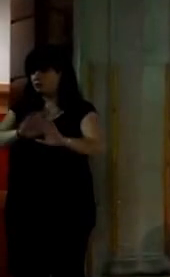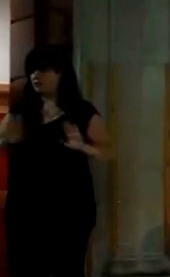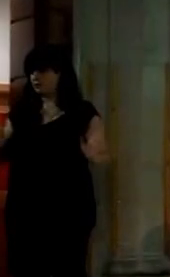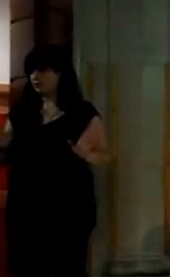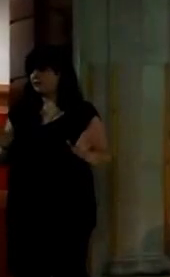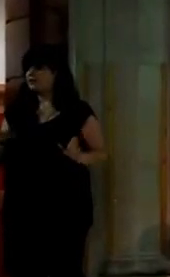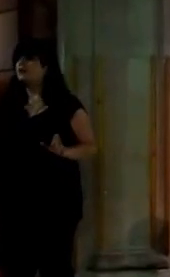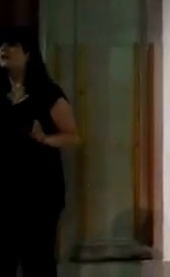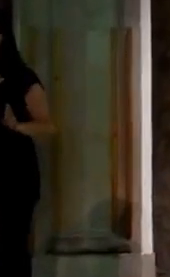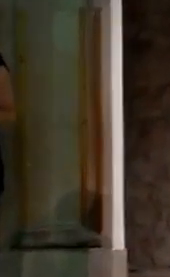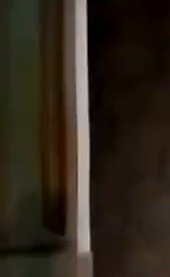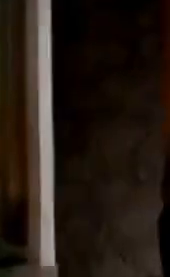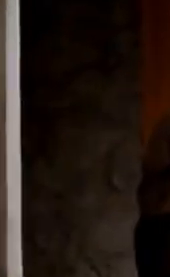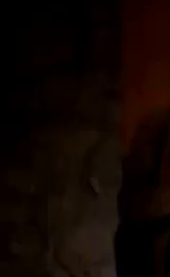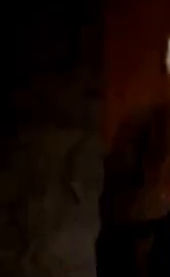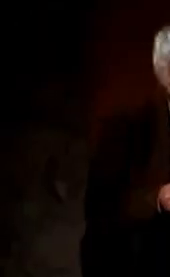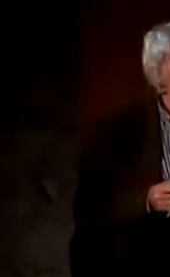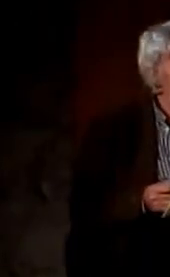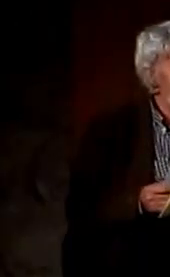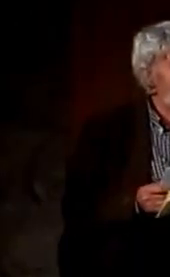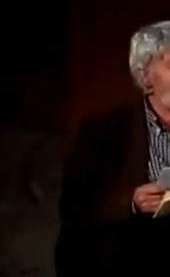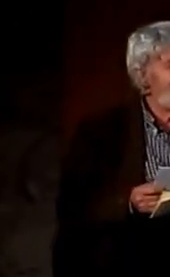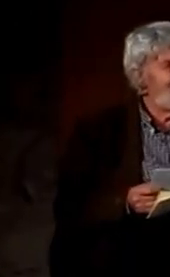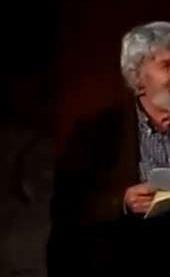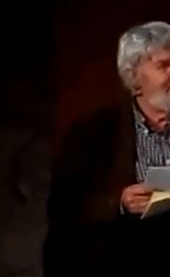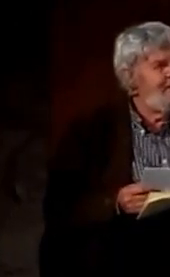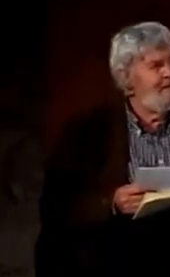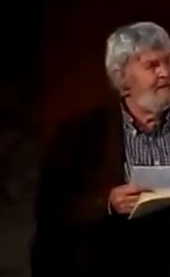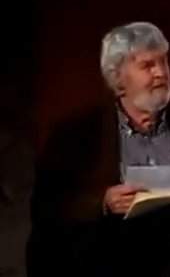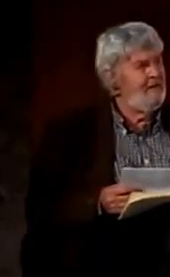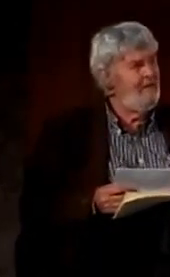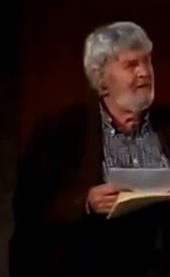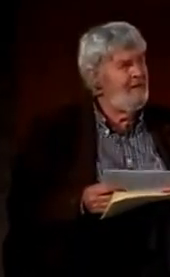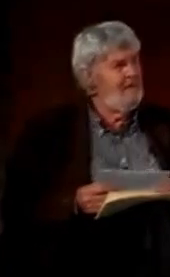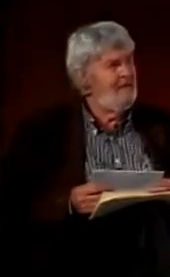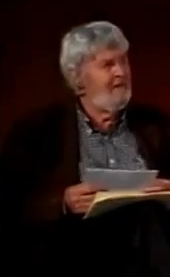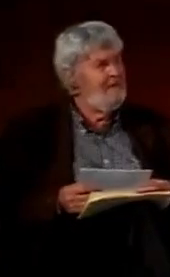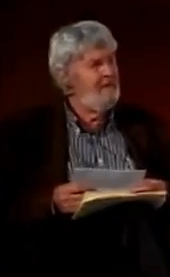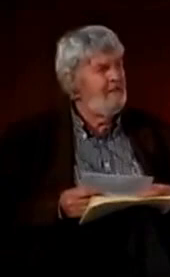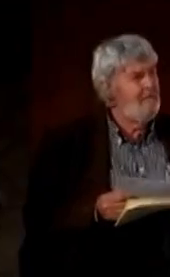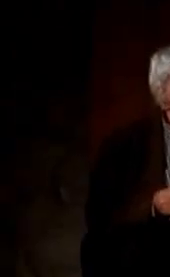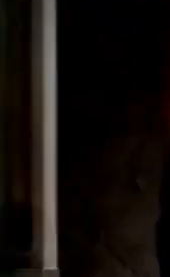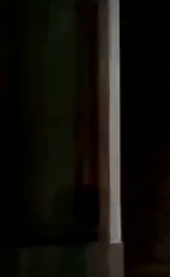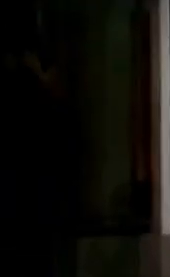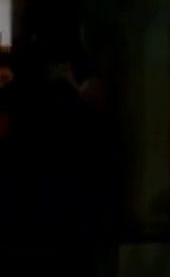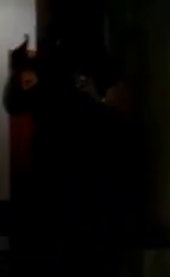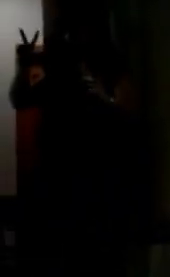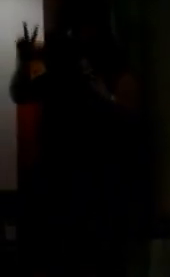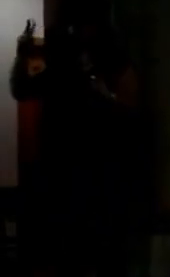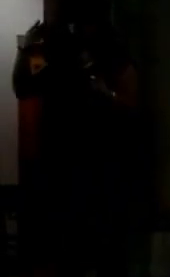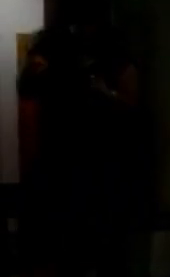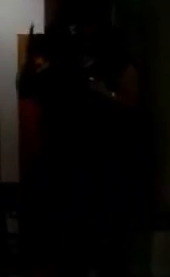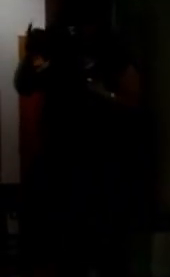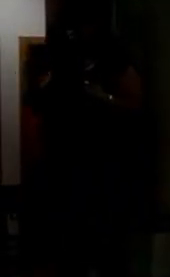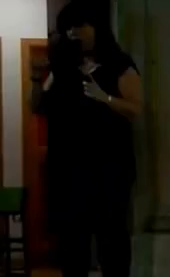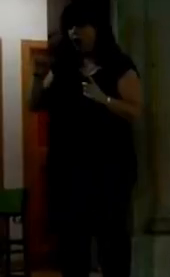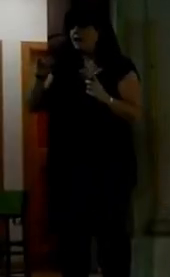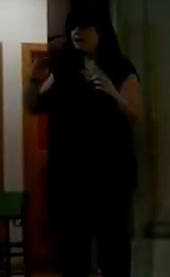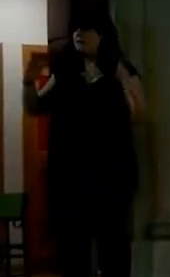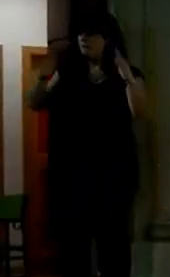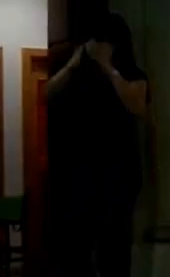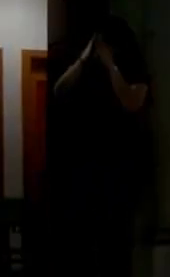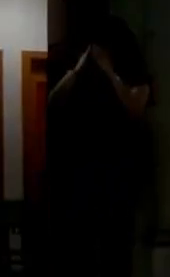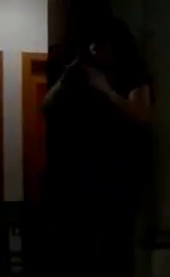podía acompañarlo tamén un señor de Pontevedra, que este ano xa estivo na Teocracia de Dubai, que tamén estivo en Nova York, estivo en París,